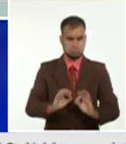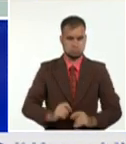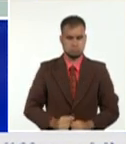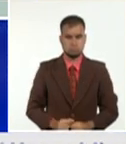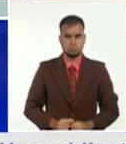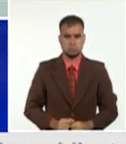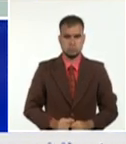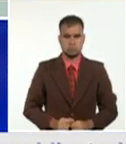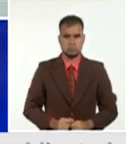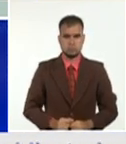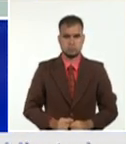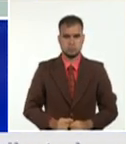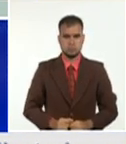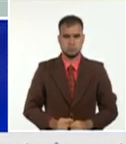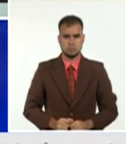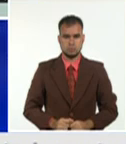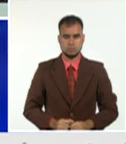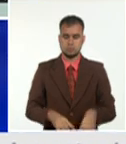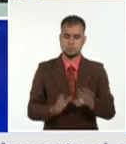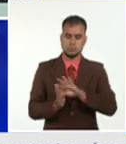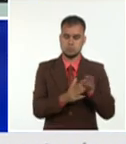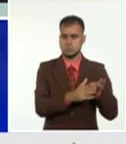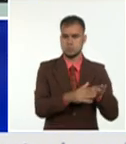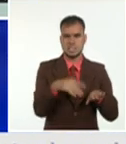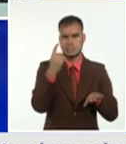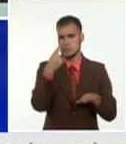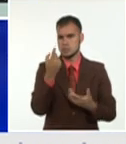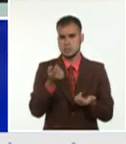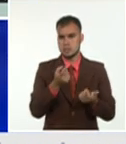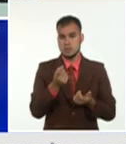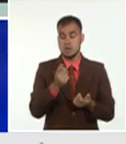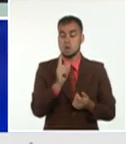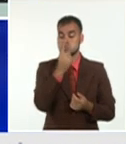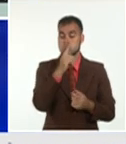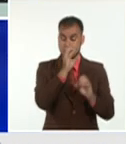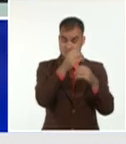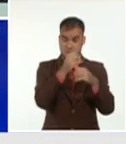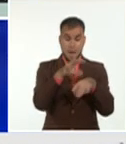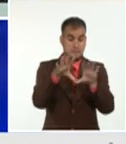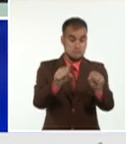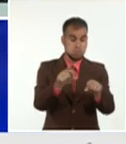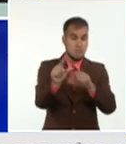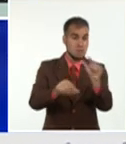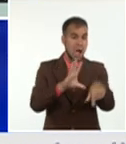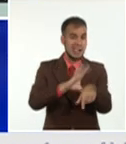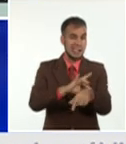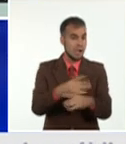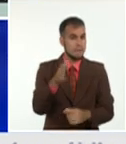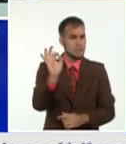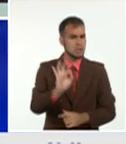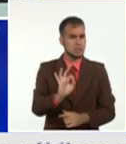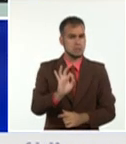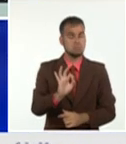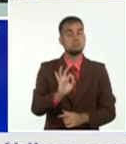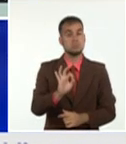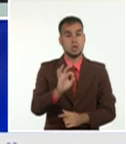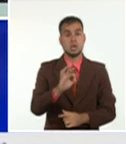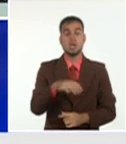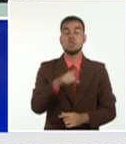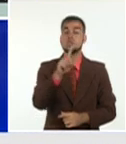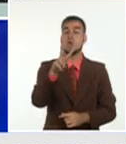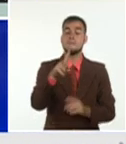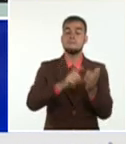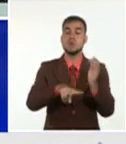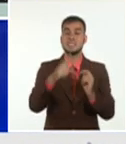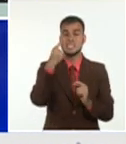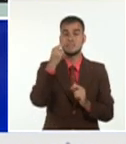12 provincias con porciento de positividad de las muestras analizadas por encima del 5%. Ahí lo